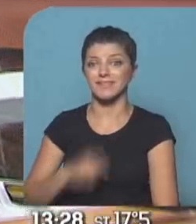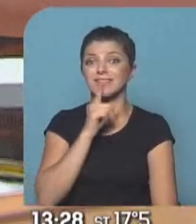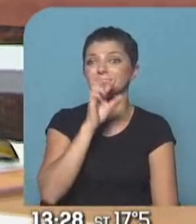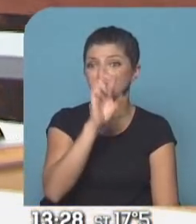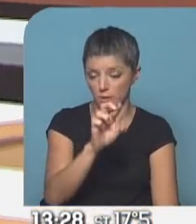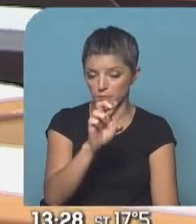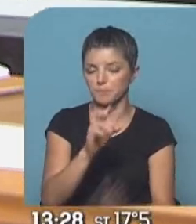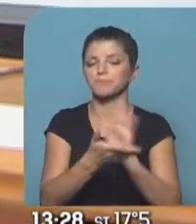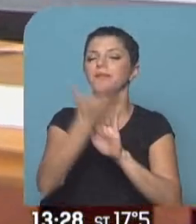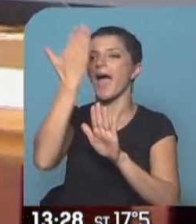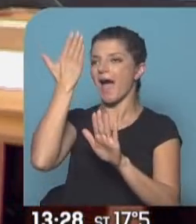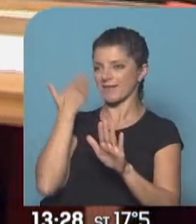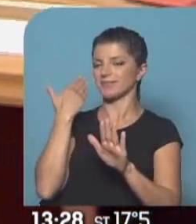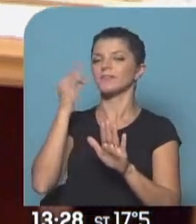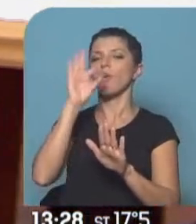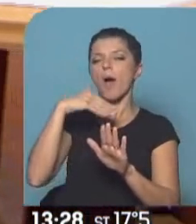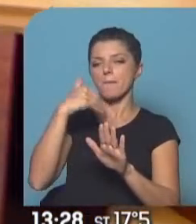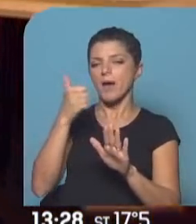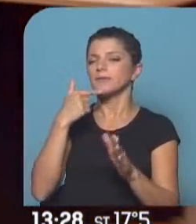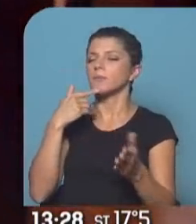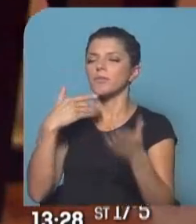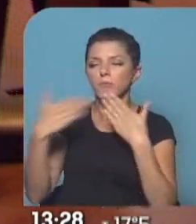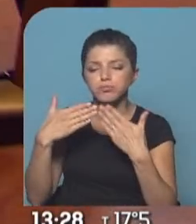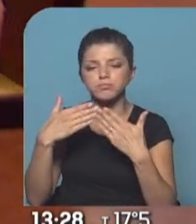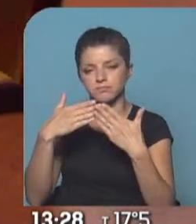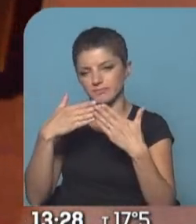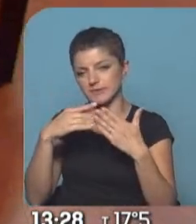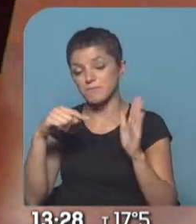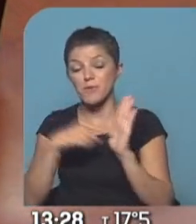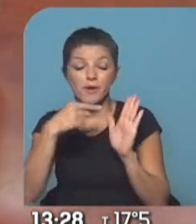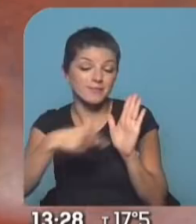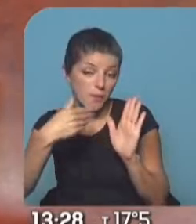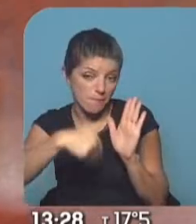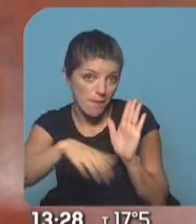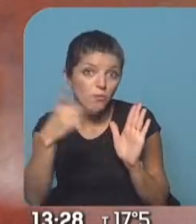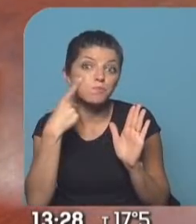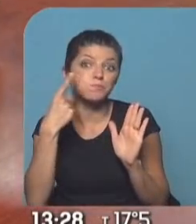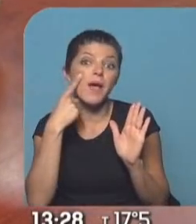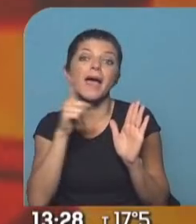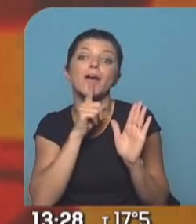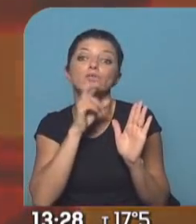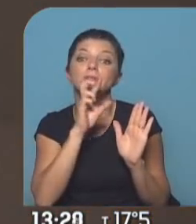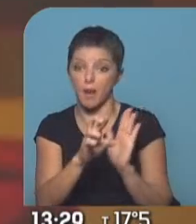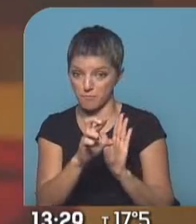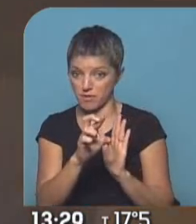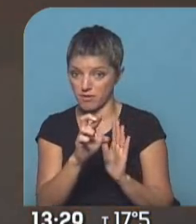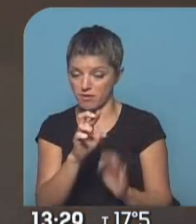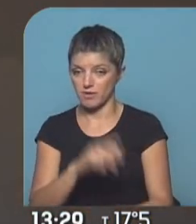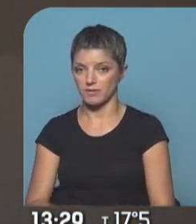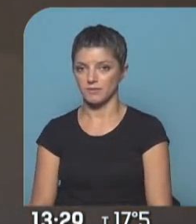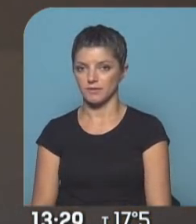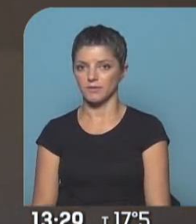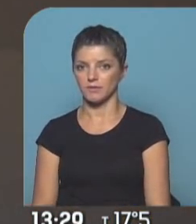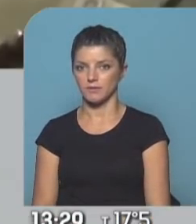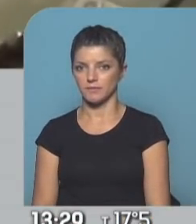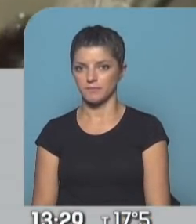Obama había reacción, había discurso rápido. Sí, sí, sí. Esta semana veremos a un Donald Trump en pleno